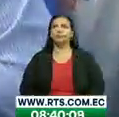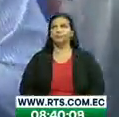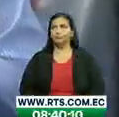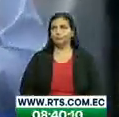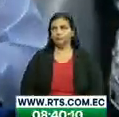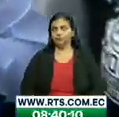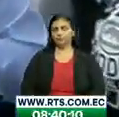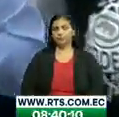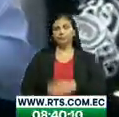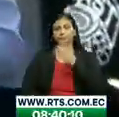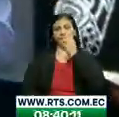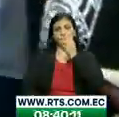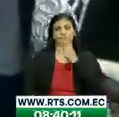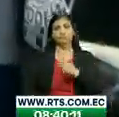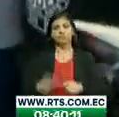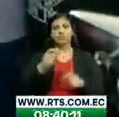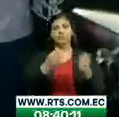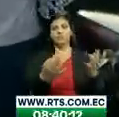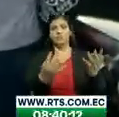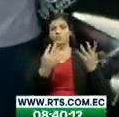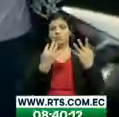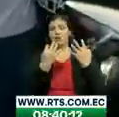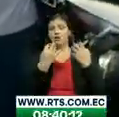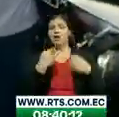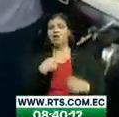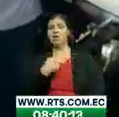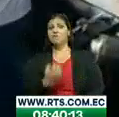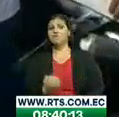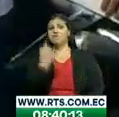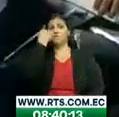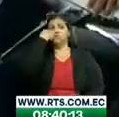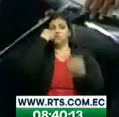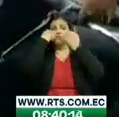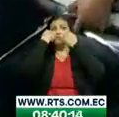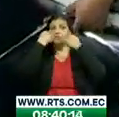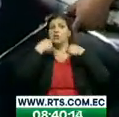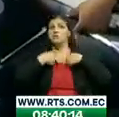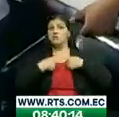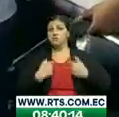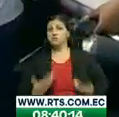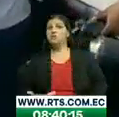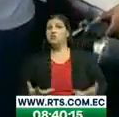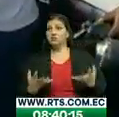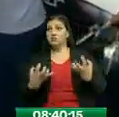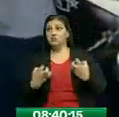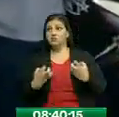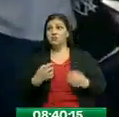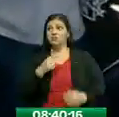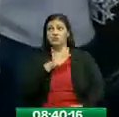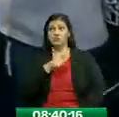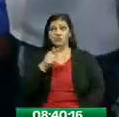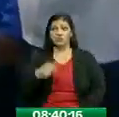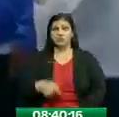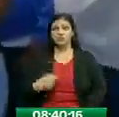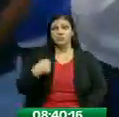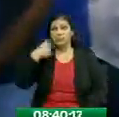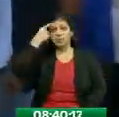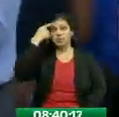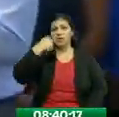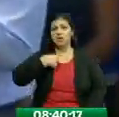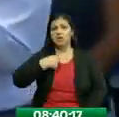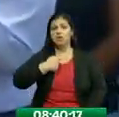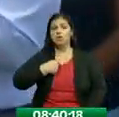un momento me querían linchar, me acusan de no querer entrevistar o de mutilar sus palabras durante los enlaces. Mi señora, solamente les pido que